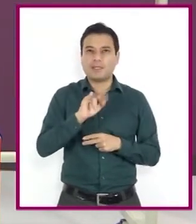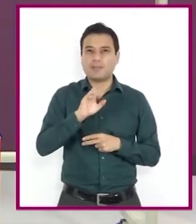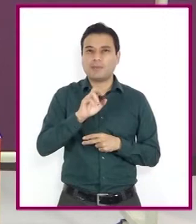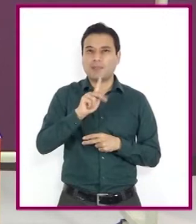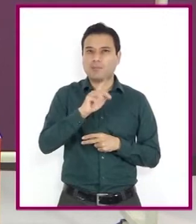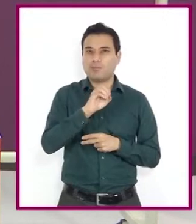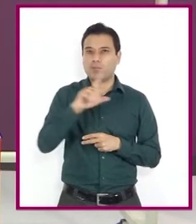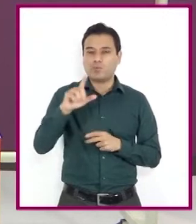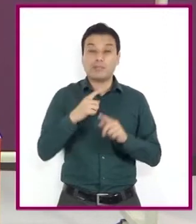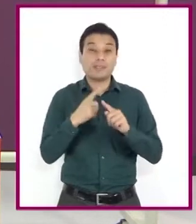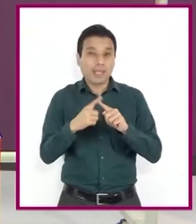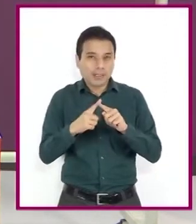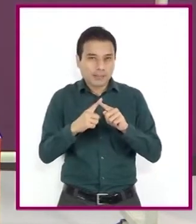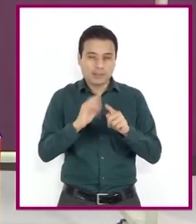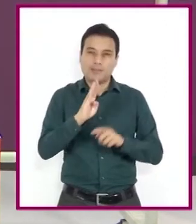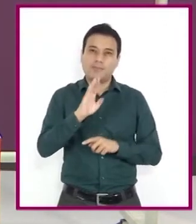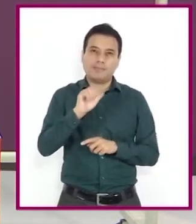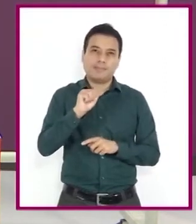maestra?